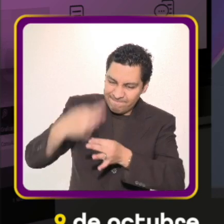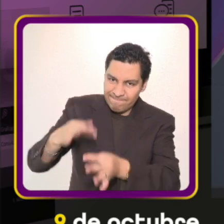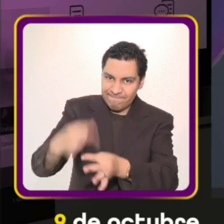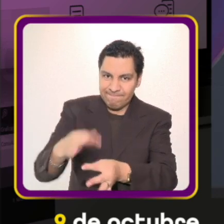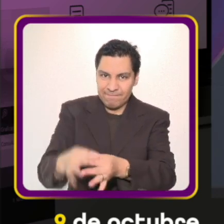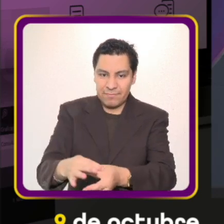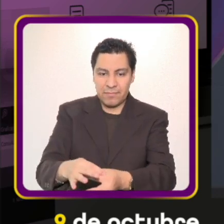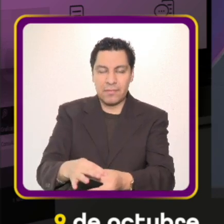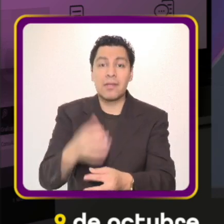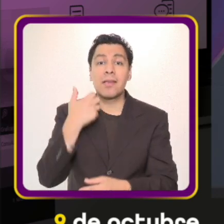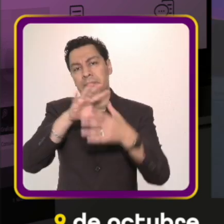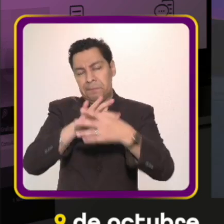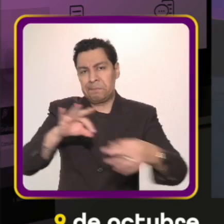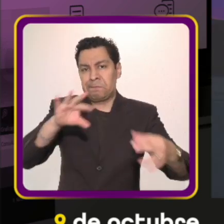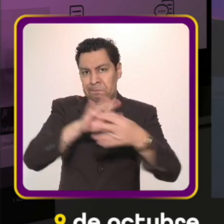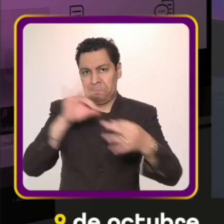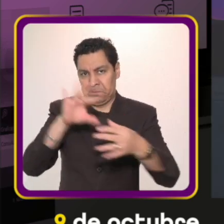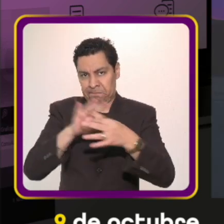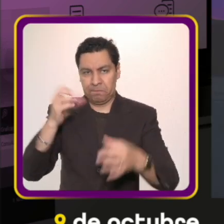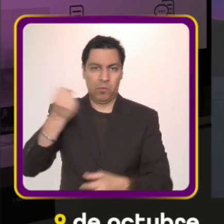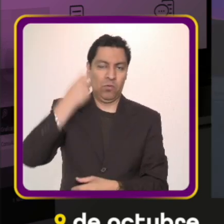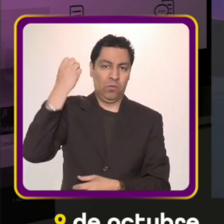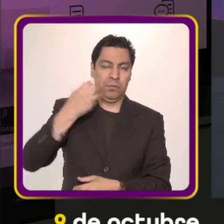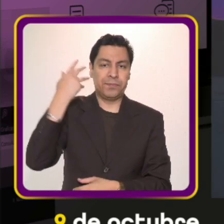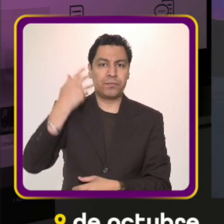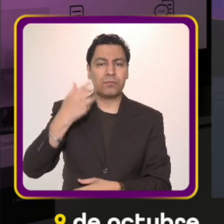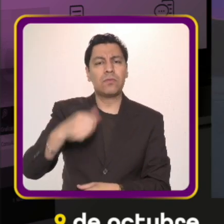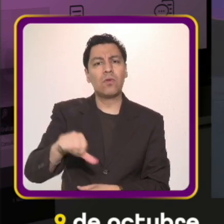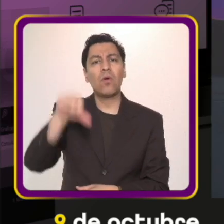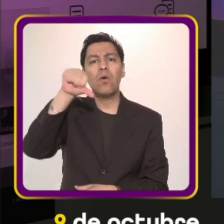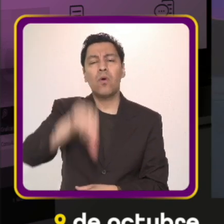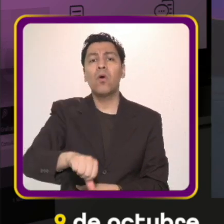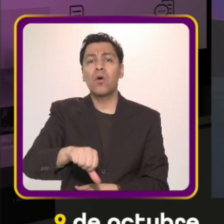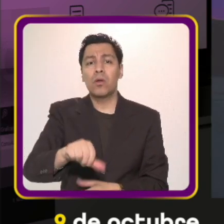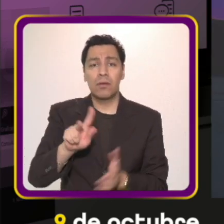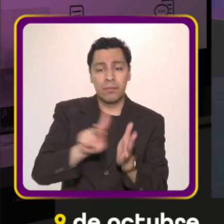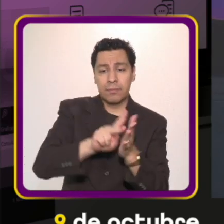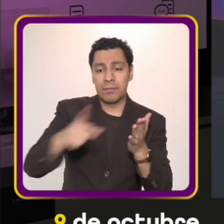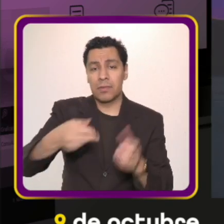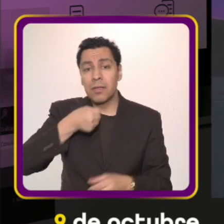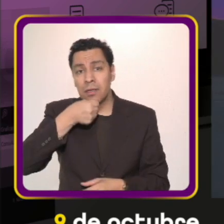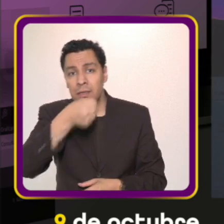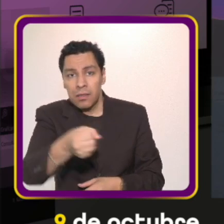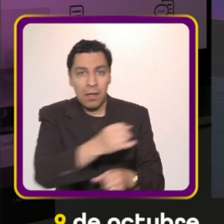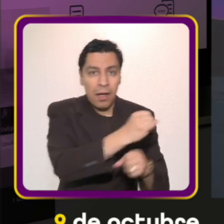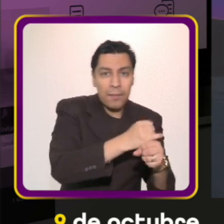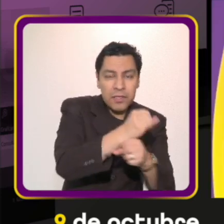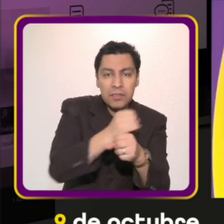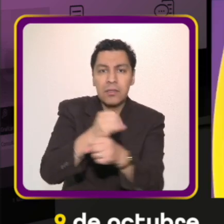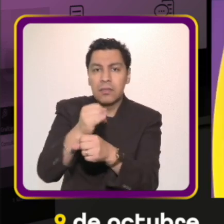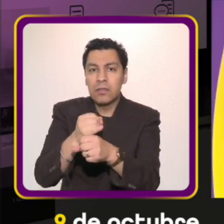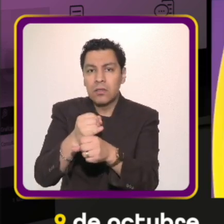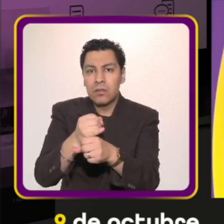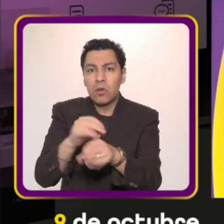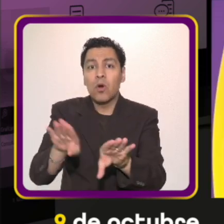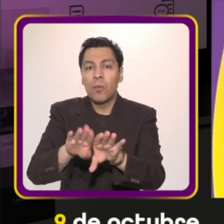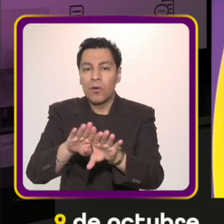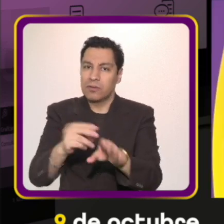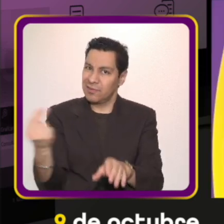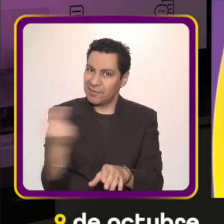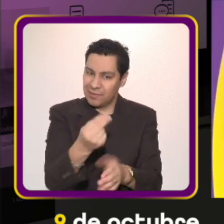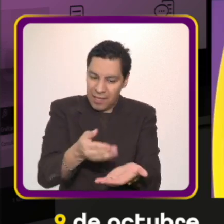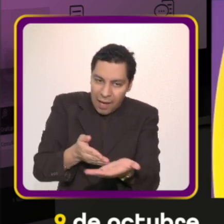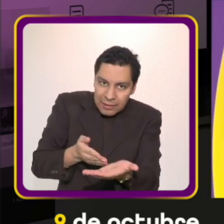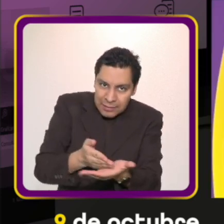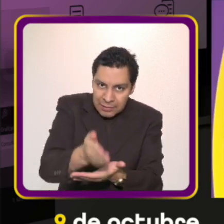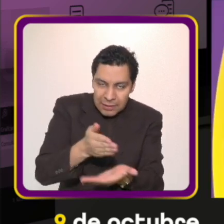con la verdad tan anhelada. No se concibe el periodismo de investigación sin el acceso a la información, ni